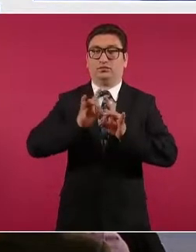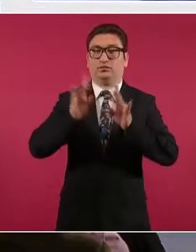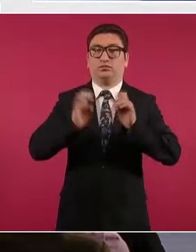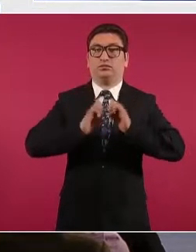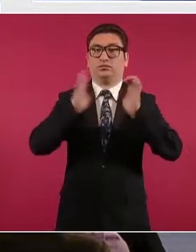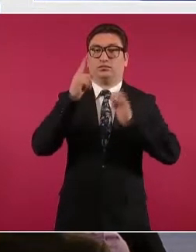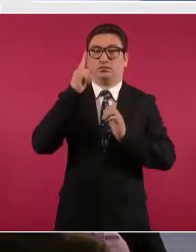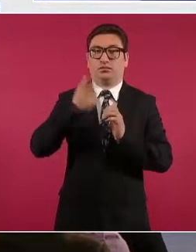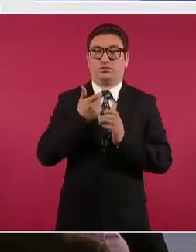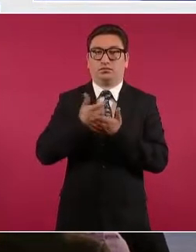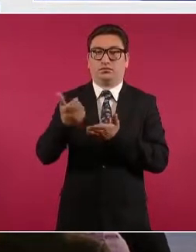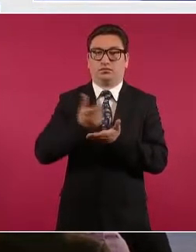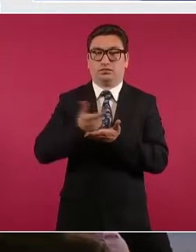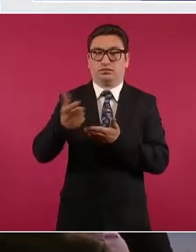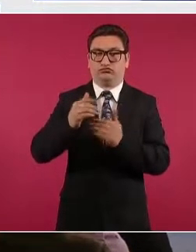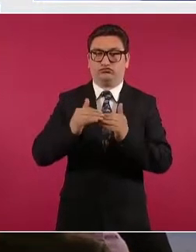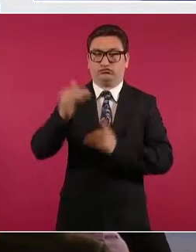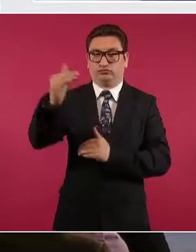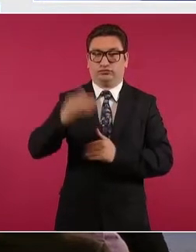mínimo.